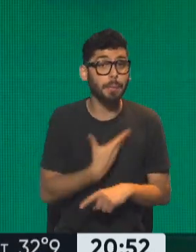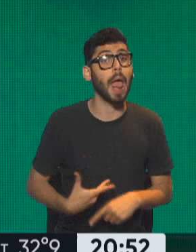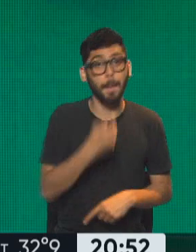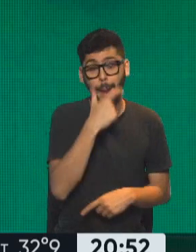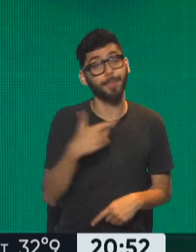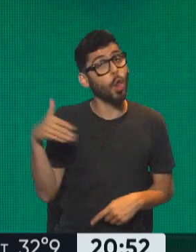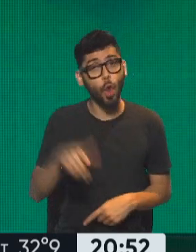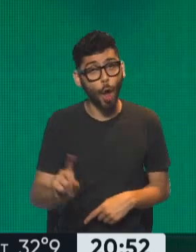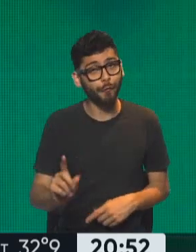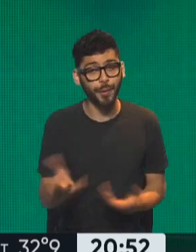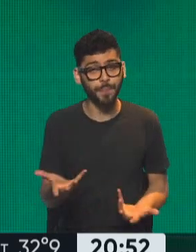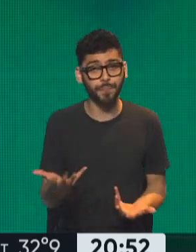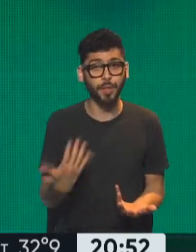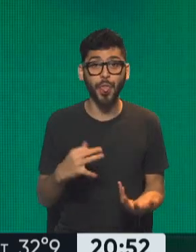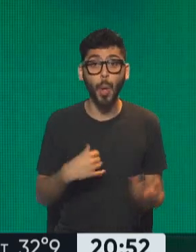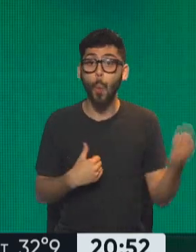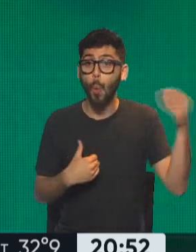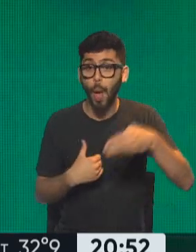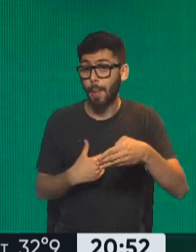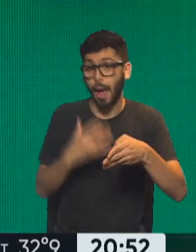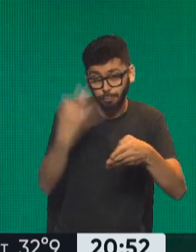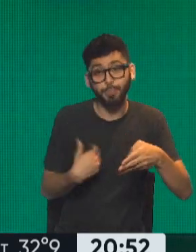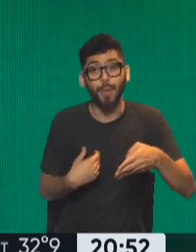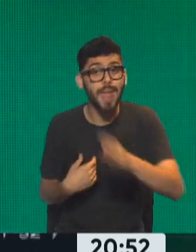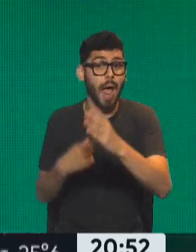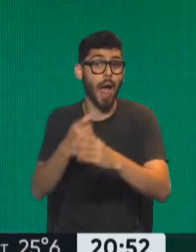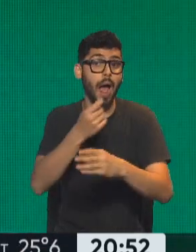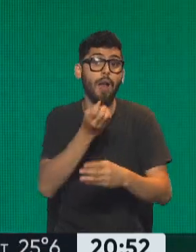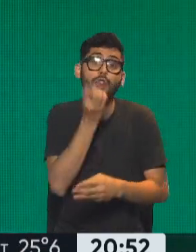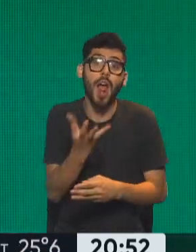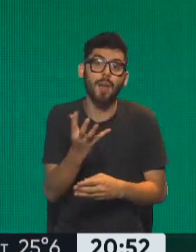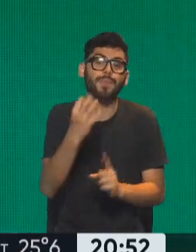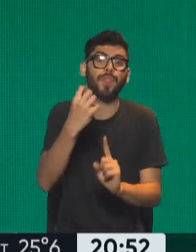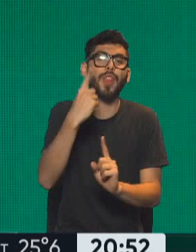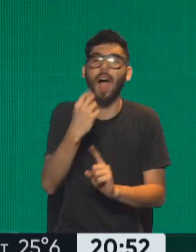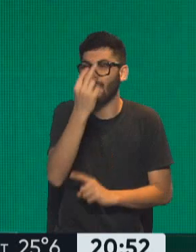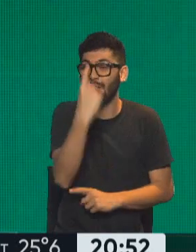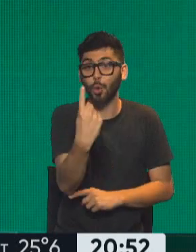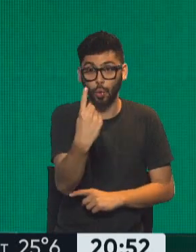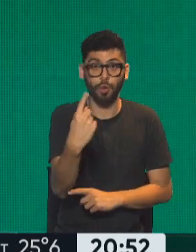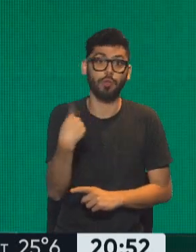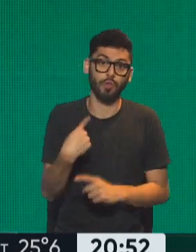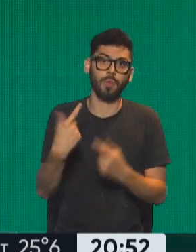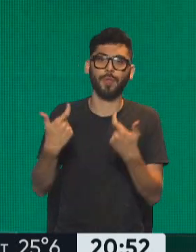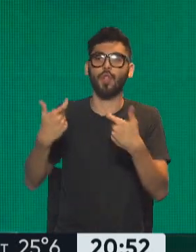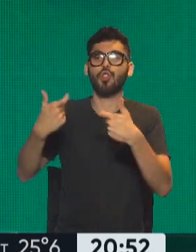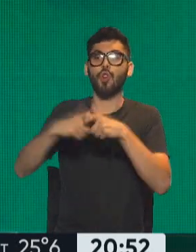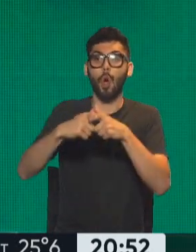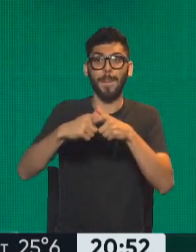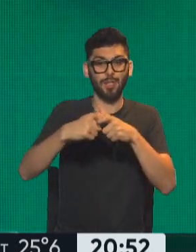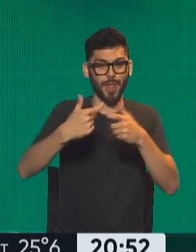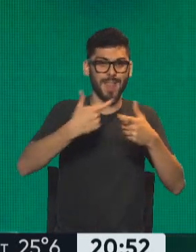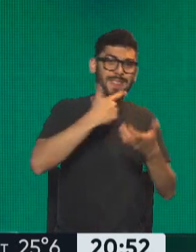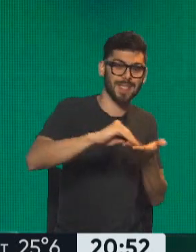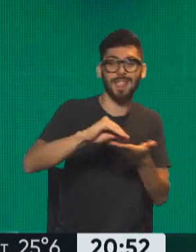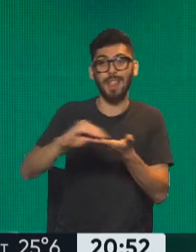tiene qué o tiene que presentarse a declarar el día 28 nosotros conversamos con el presidente de la comisión bicameral me